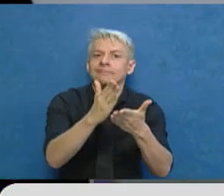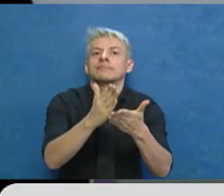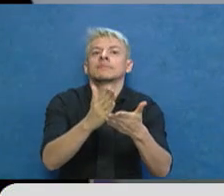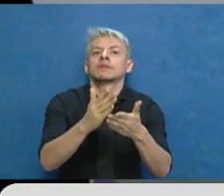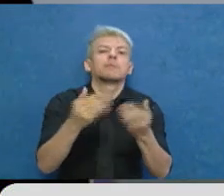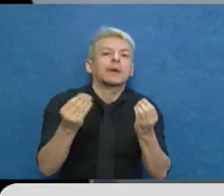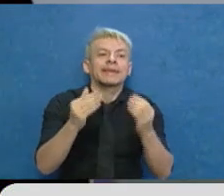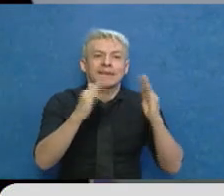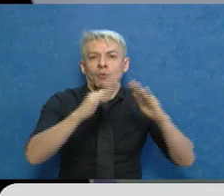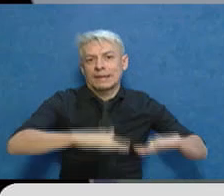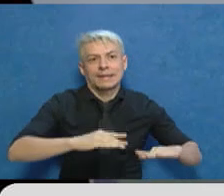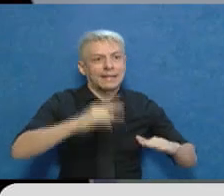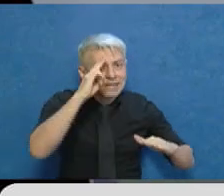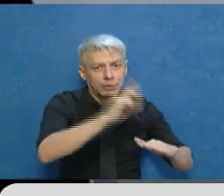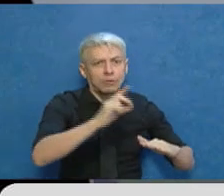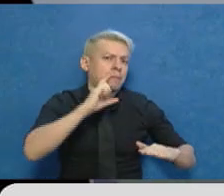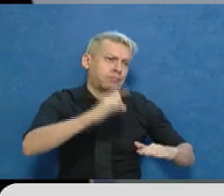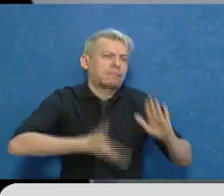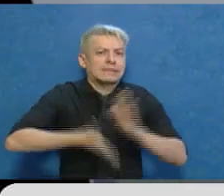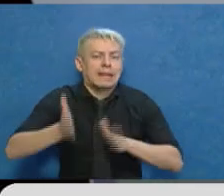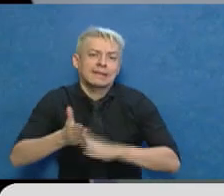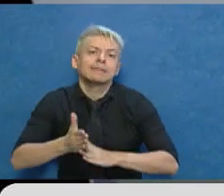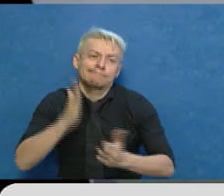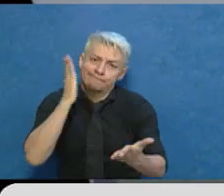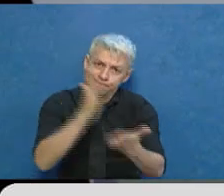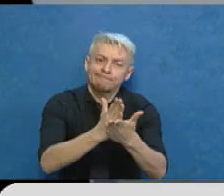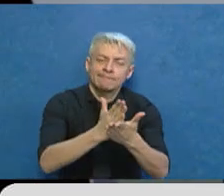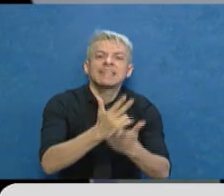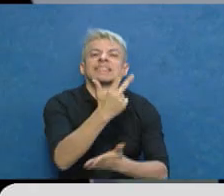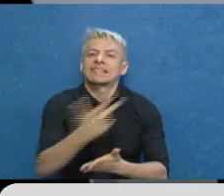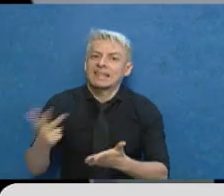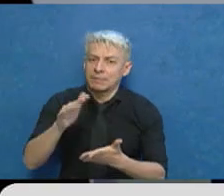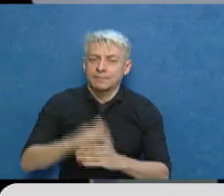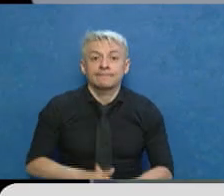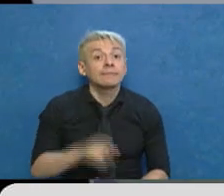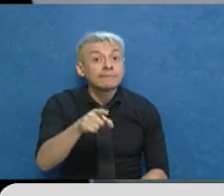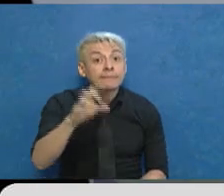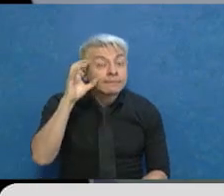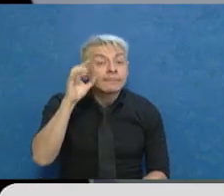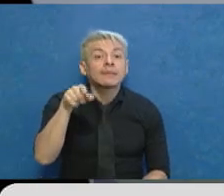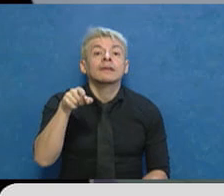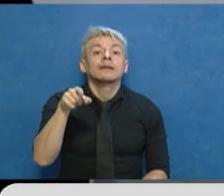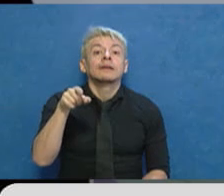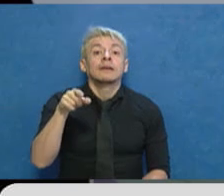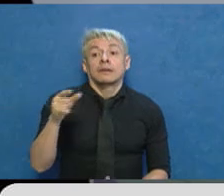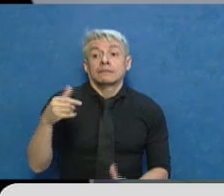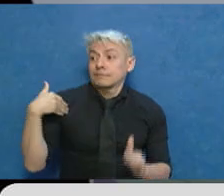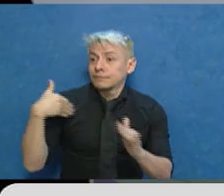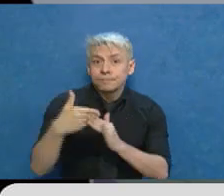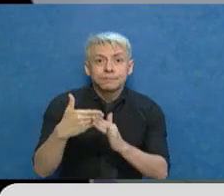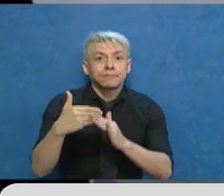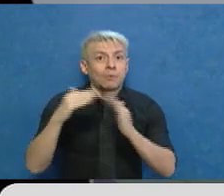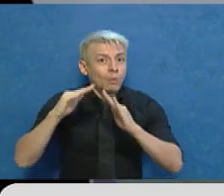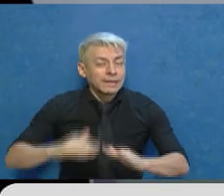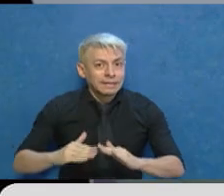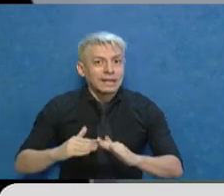tiene que recordar que el Ministerio Público, durante la pandemia, amplió la gama